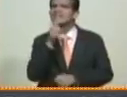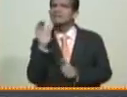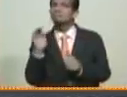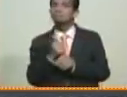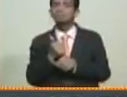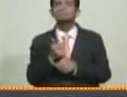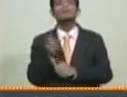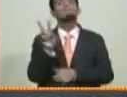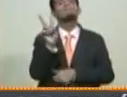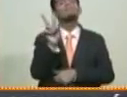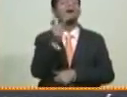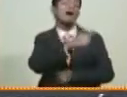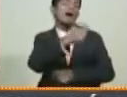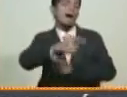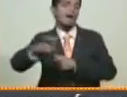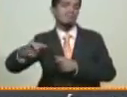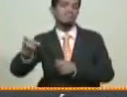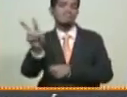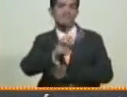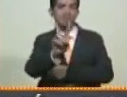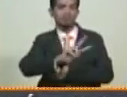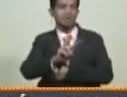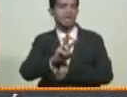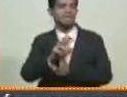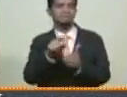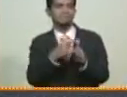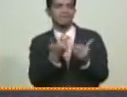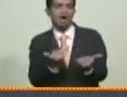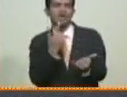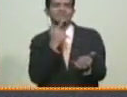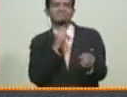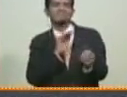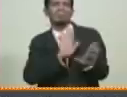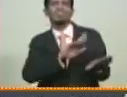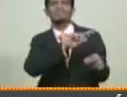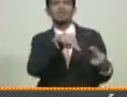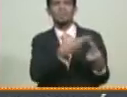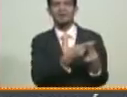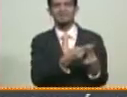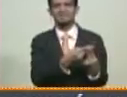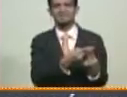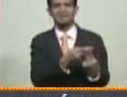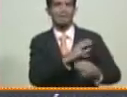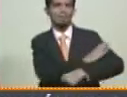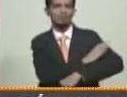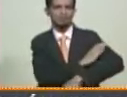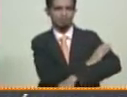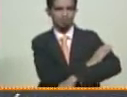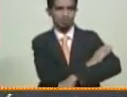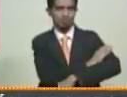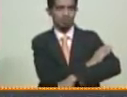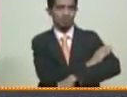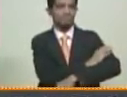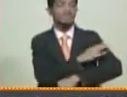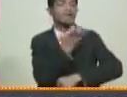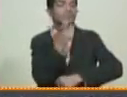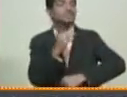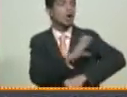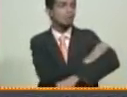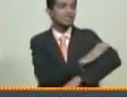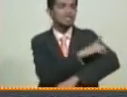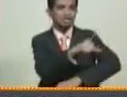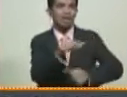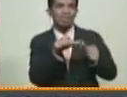venezolanos y las venezolanas. Por eso no los acompañan en nada. En nada los acompañan. Ni los van a acompañar mientras mantengan esa actitud